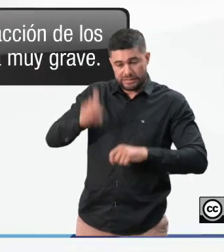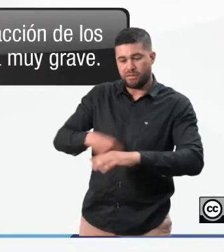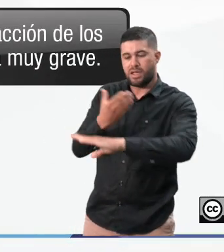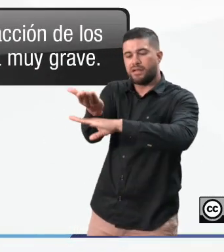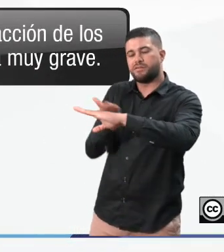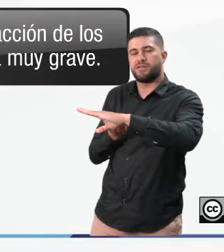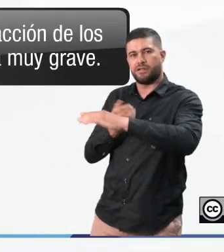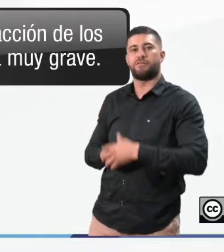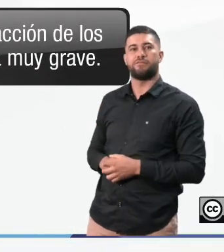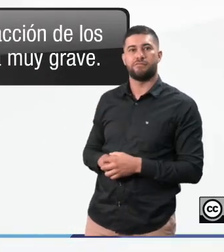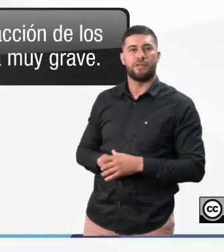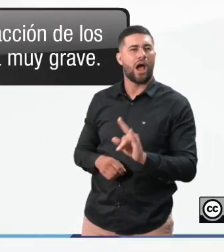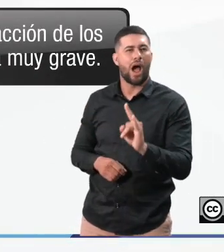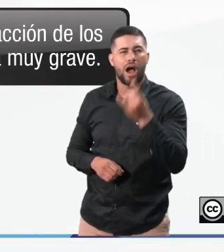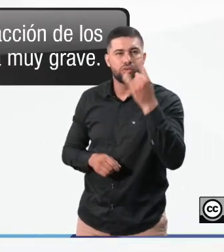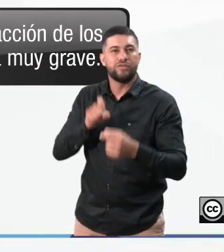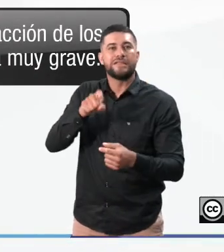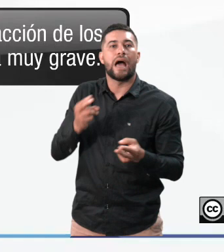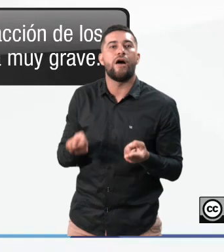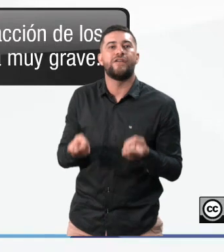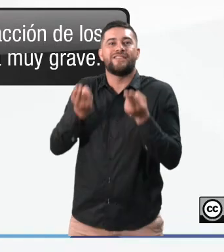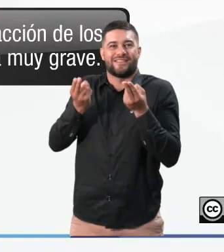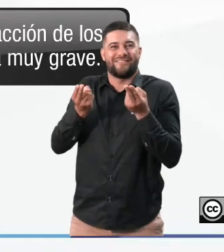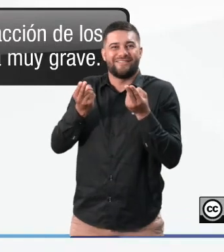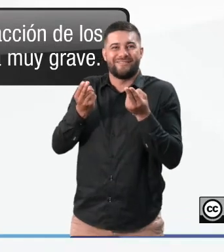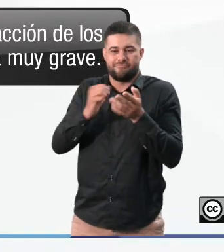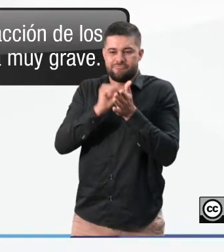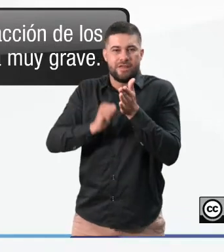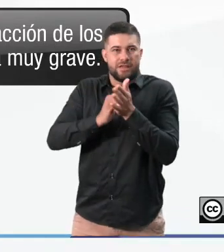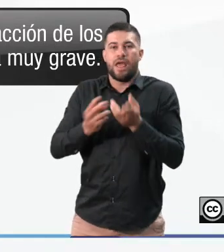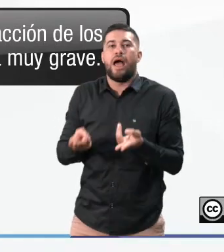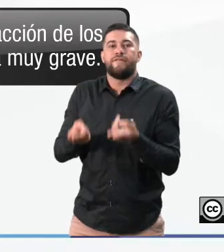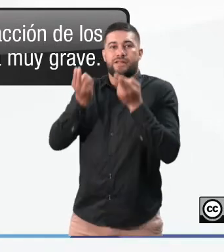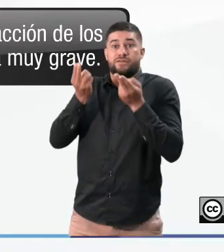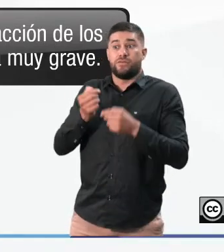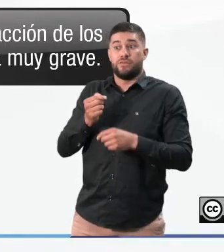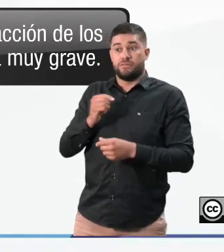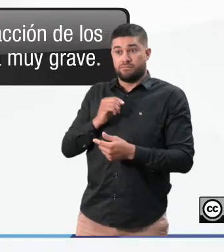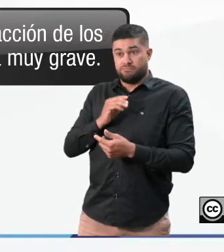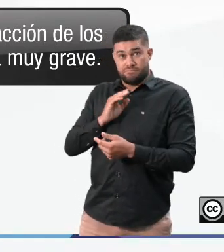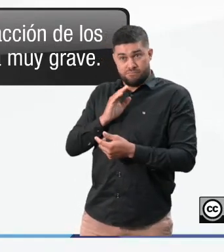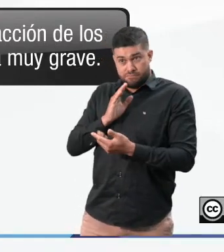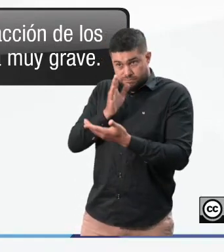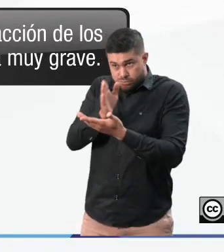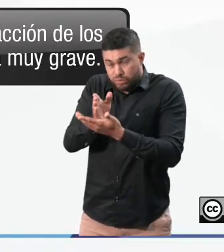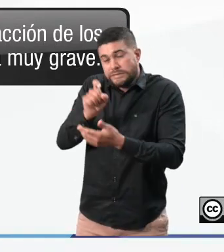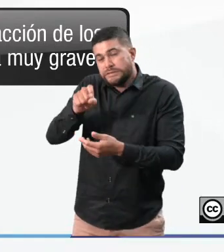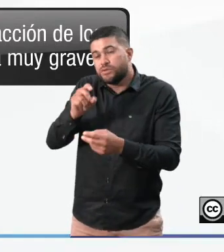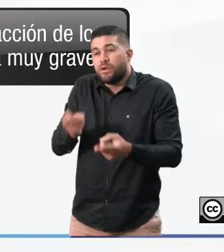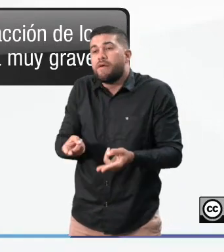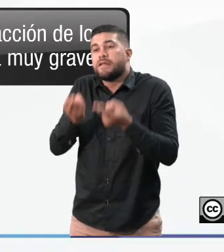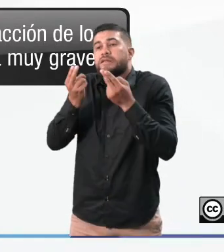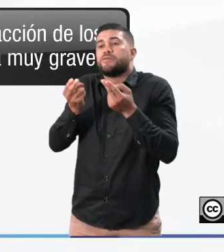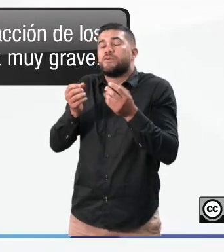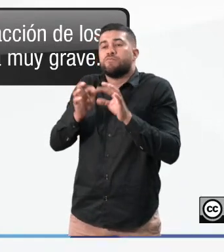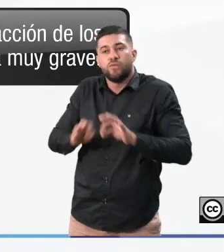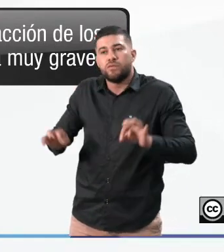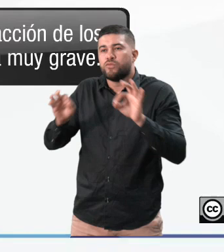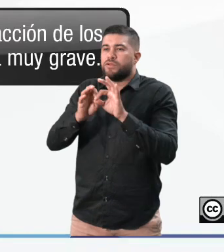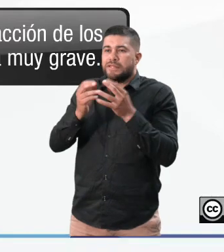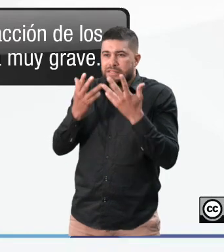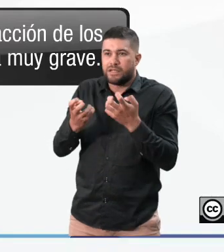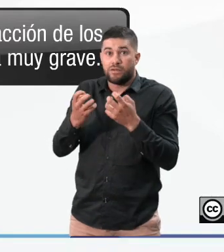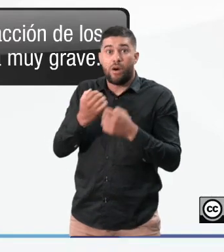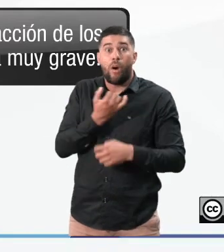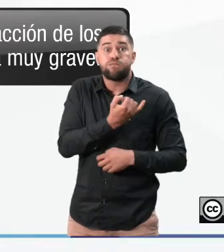las calificaciones, el estudiante tiene derecho a reclamar sobre su nota dentro de los 5 días hábiles siguientes, y si